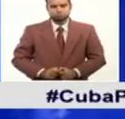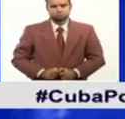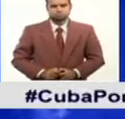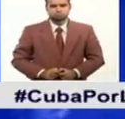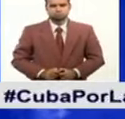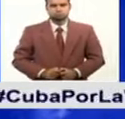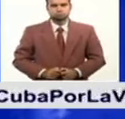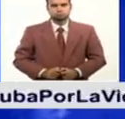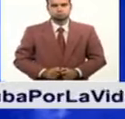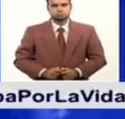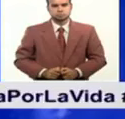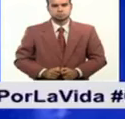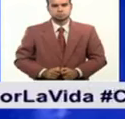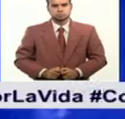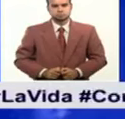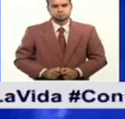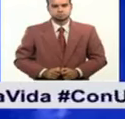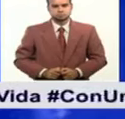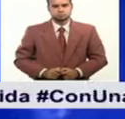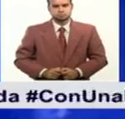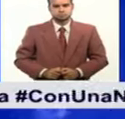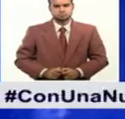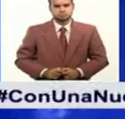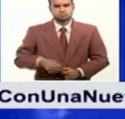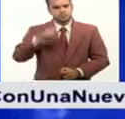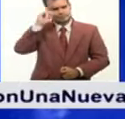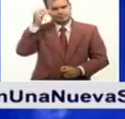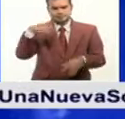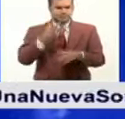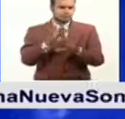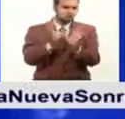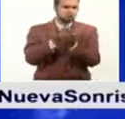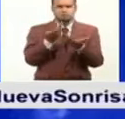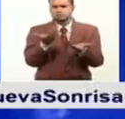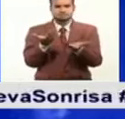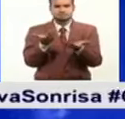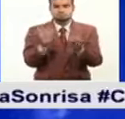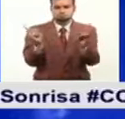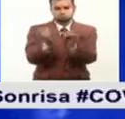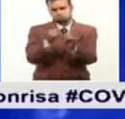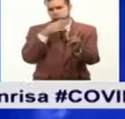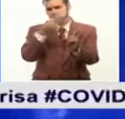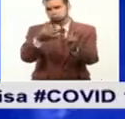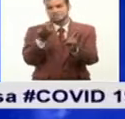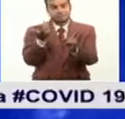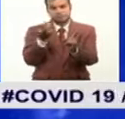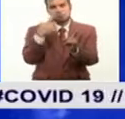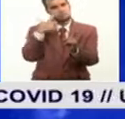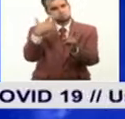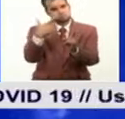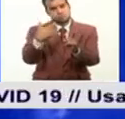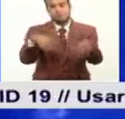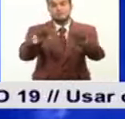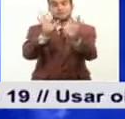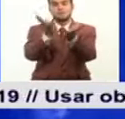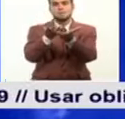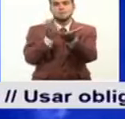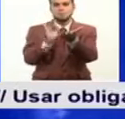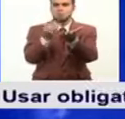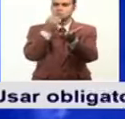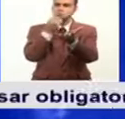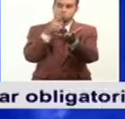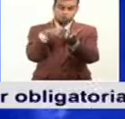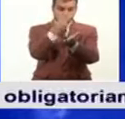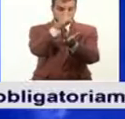apretada síntesis, pero muy resumido, todo lo que ha significado para el mundo, pues la